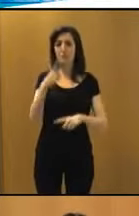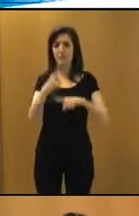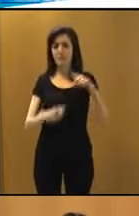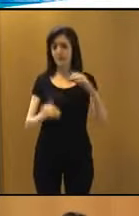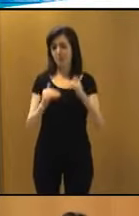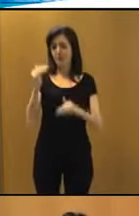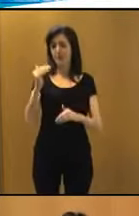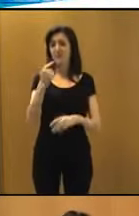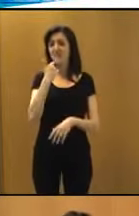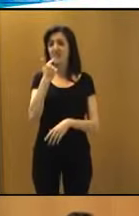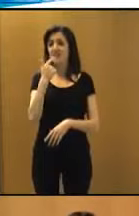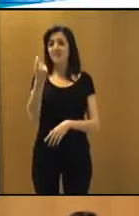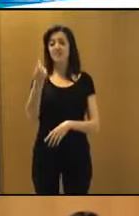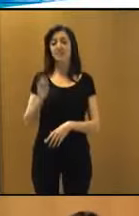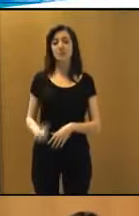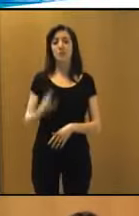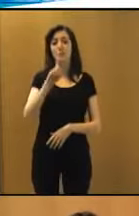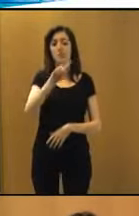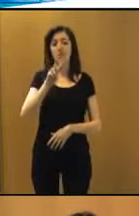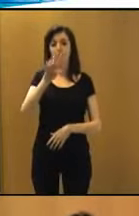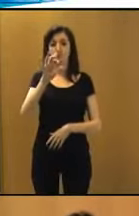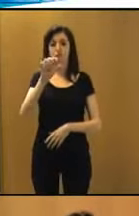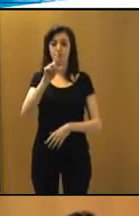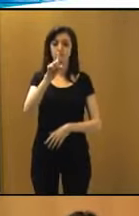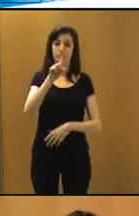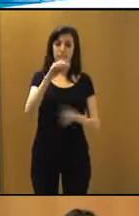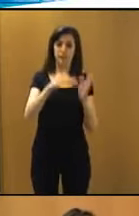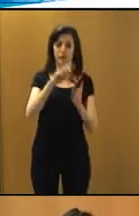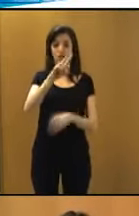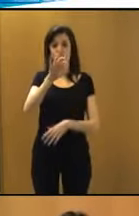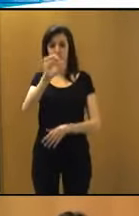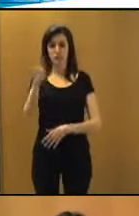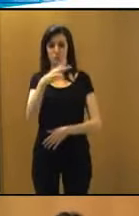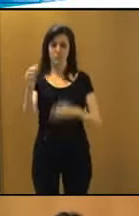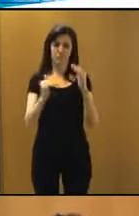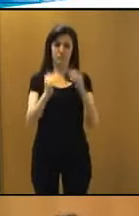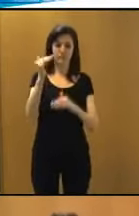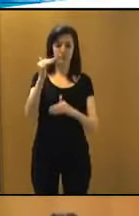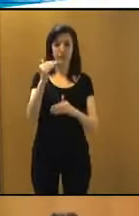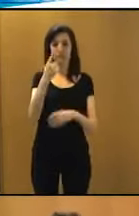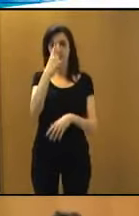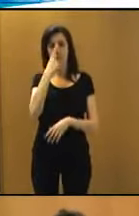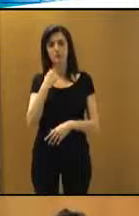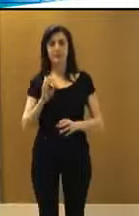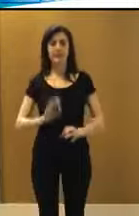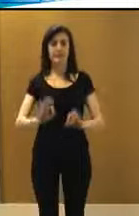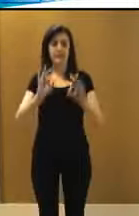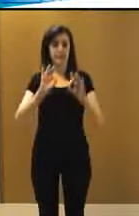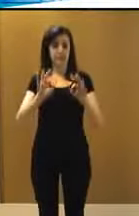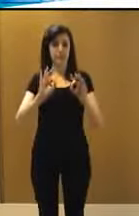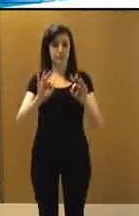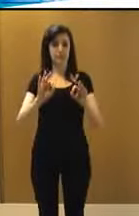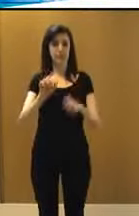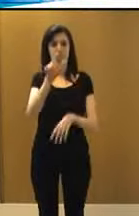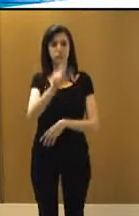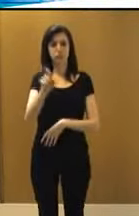algo más de la mitad sitúan que sus ingresos son de más de 1.200 euros. Por lo tanto, es un perfil un poco específico, pero bueno,